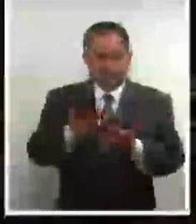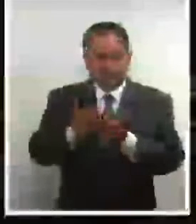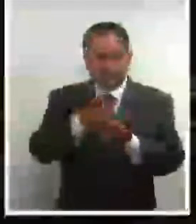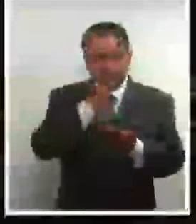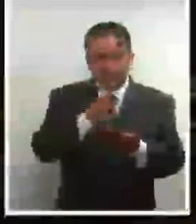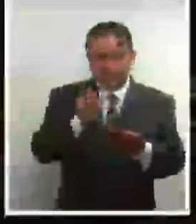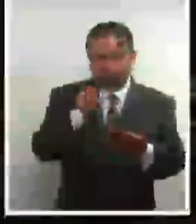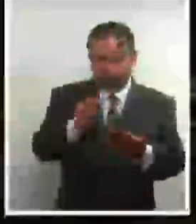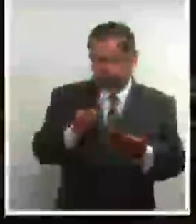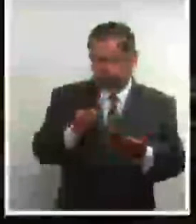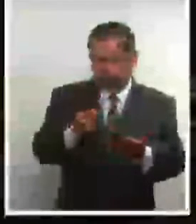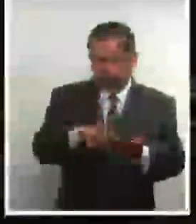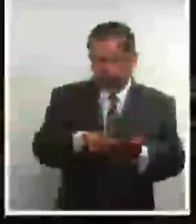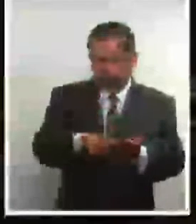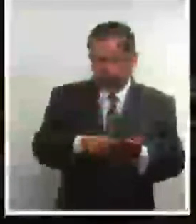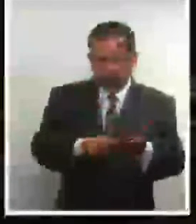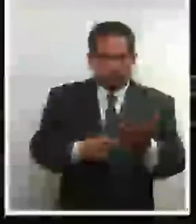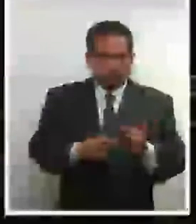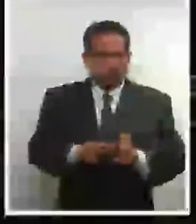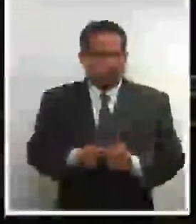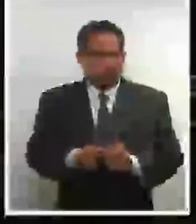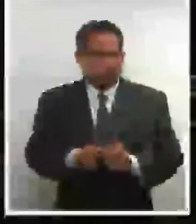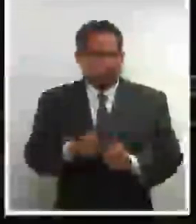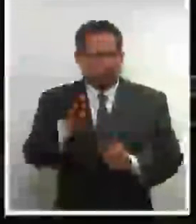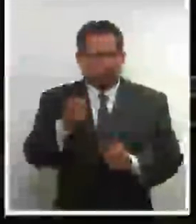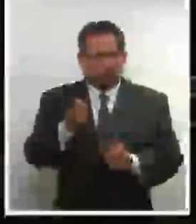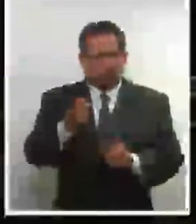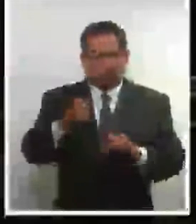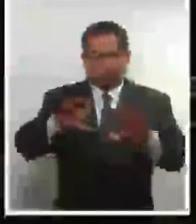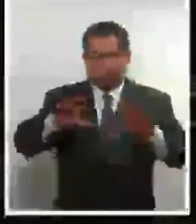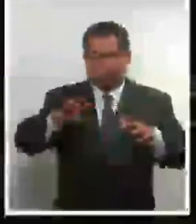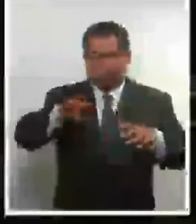favor y que este Pleno